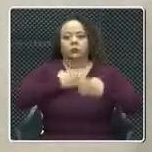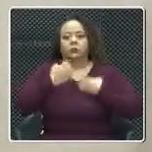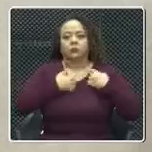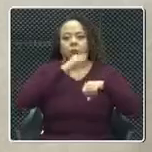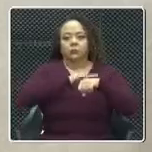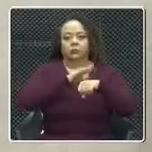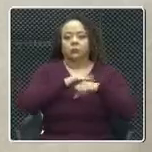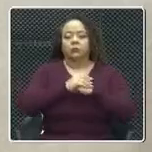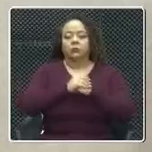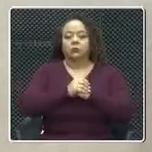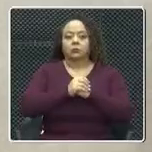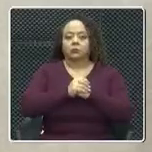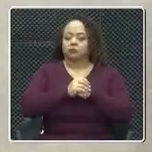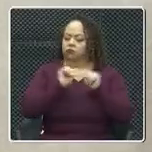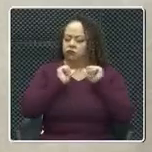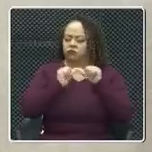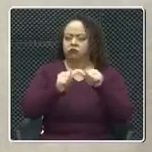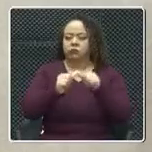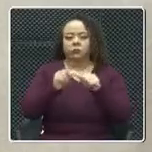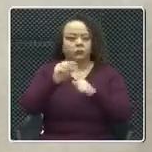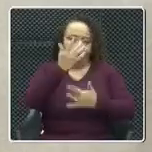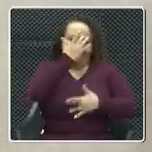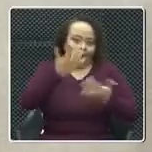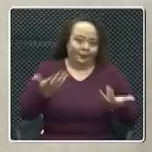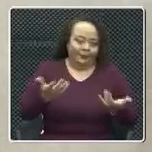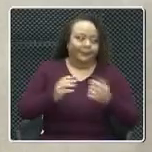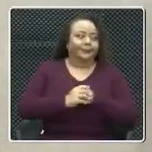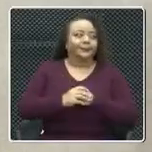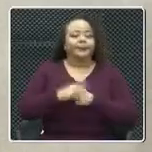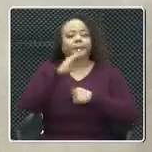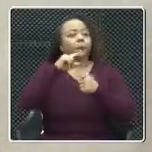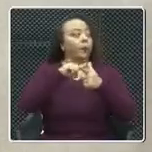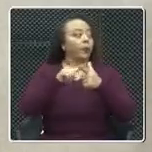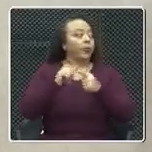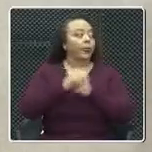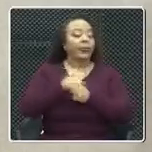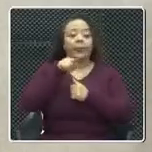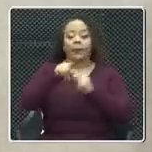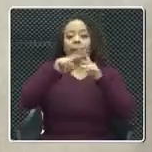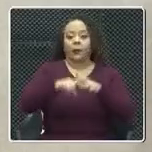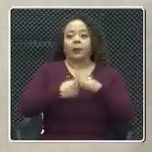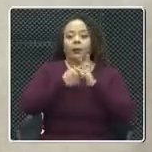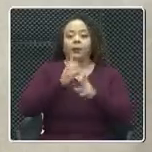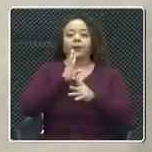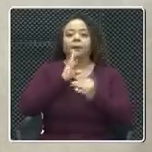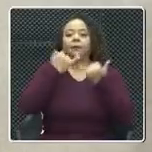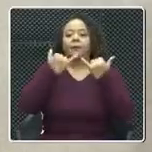permite sobreponerse a eso y no necesariamente se van a enfermar, ¿verdad? Y entonces ahí es donde empezamos a